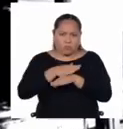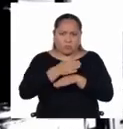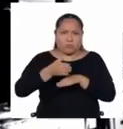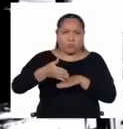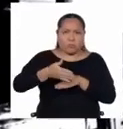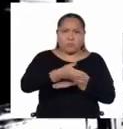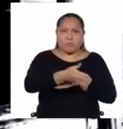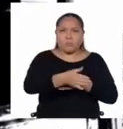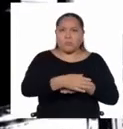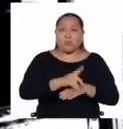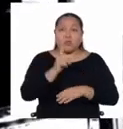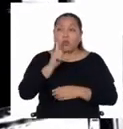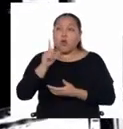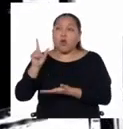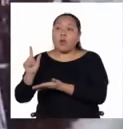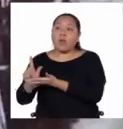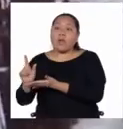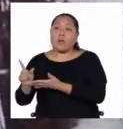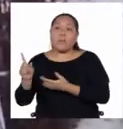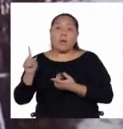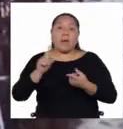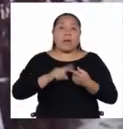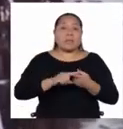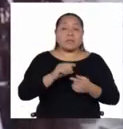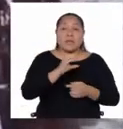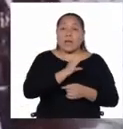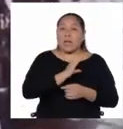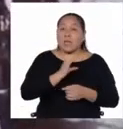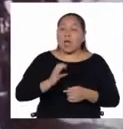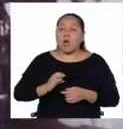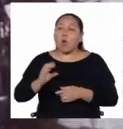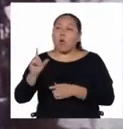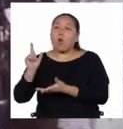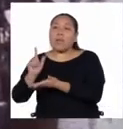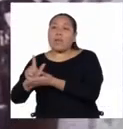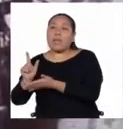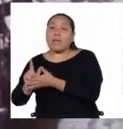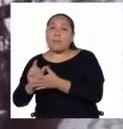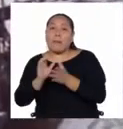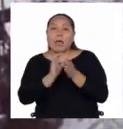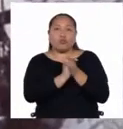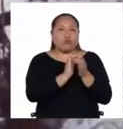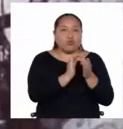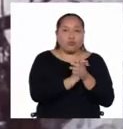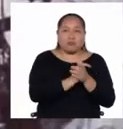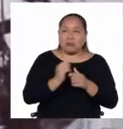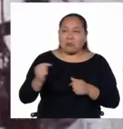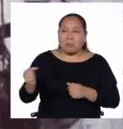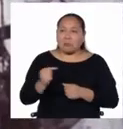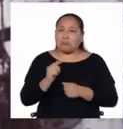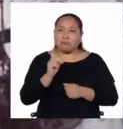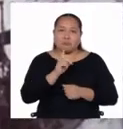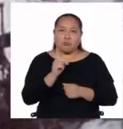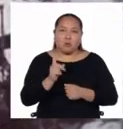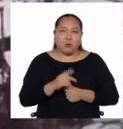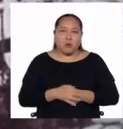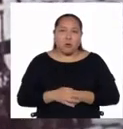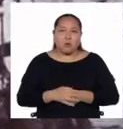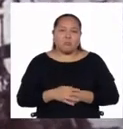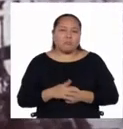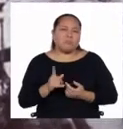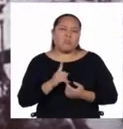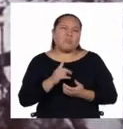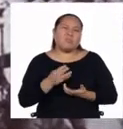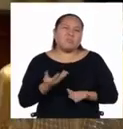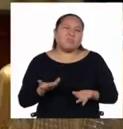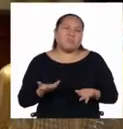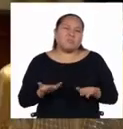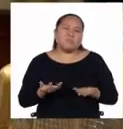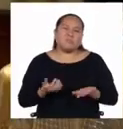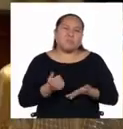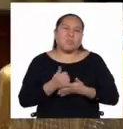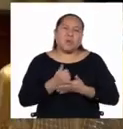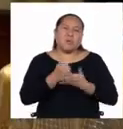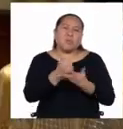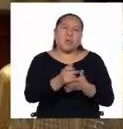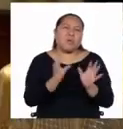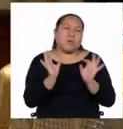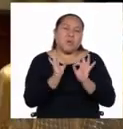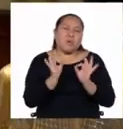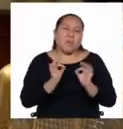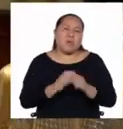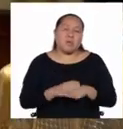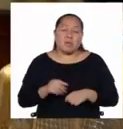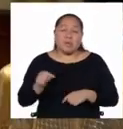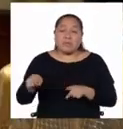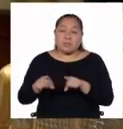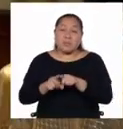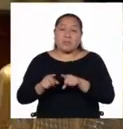no el Lima Callao, el Lima Chorrillos, porque eran menos útiles, ¿no? A pesar de que eran también